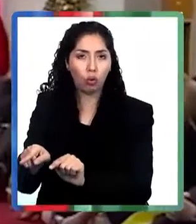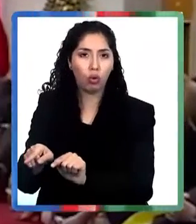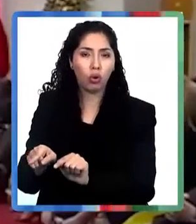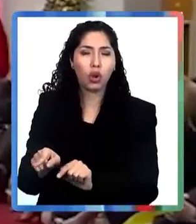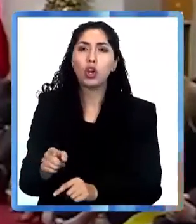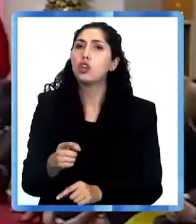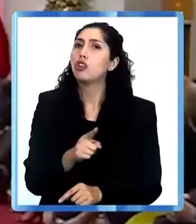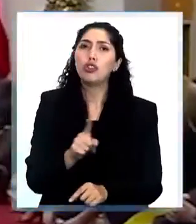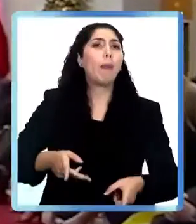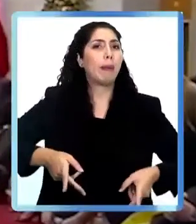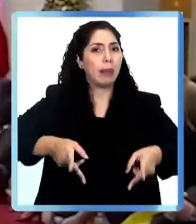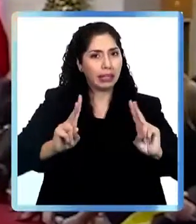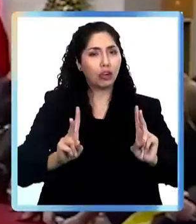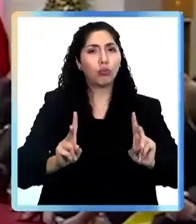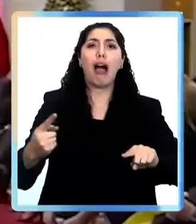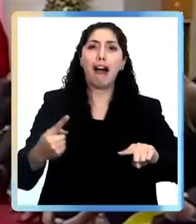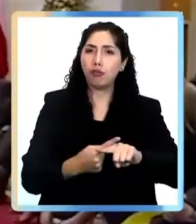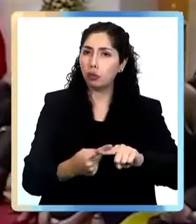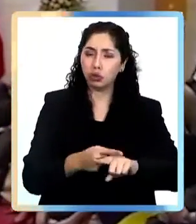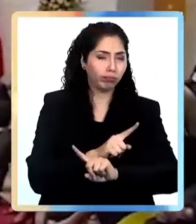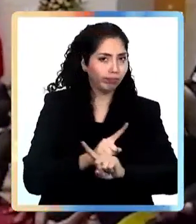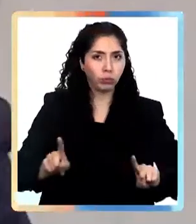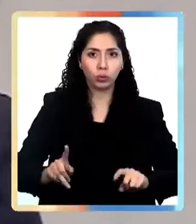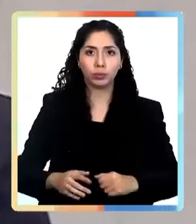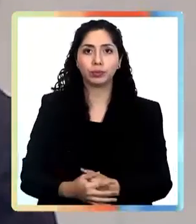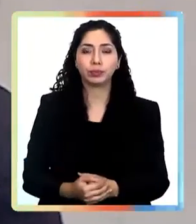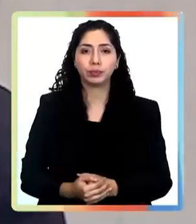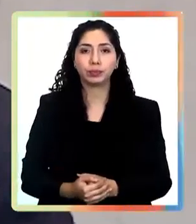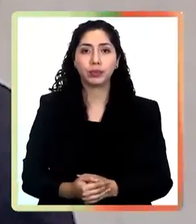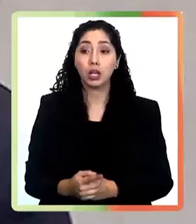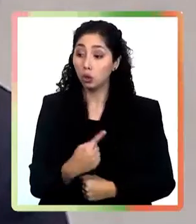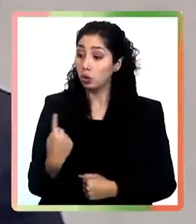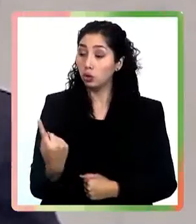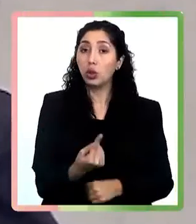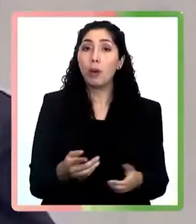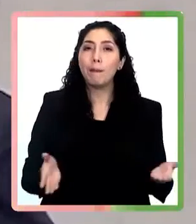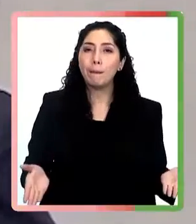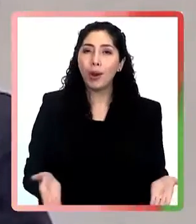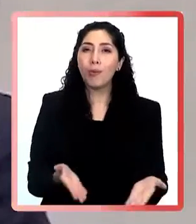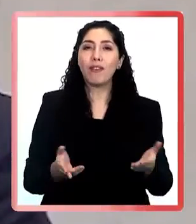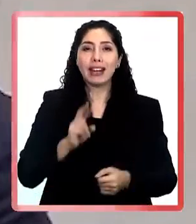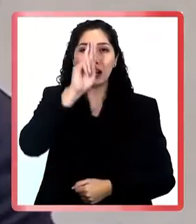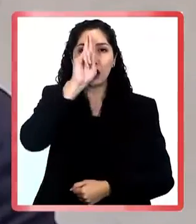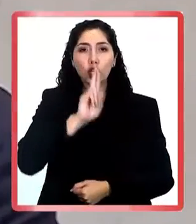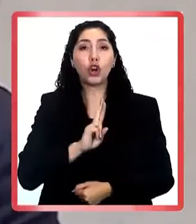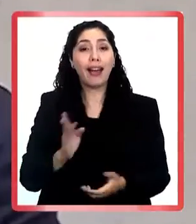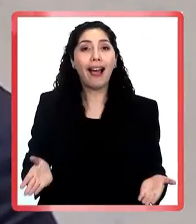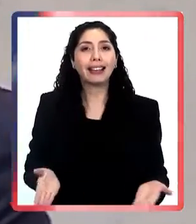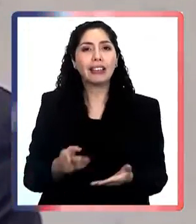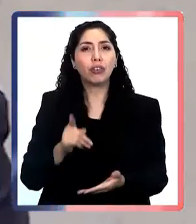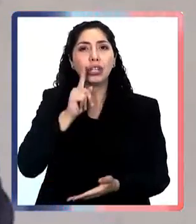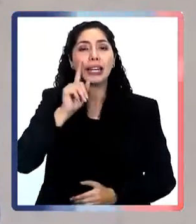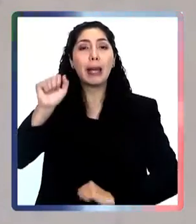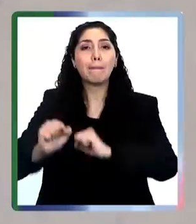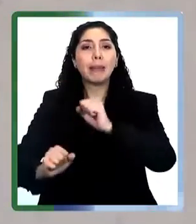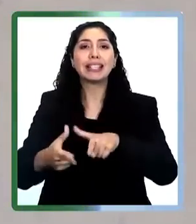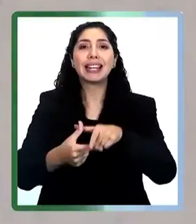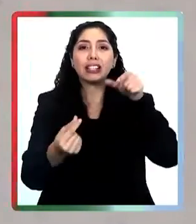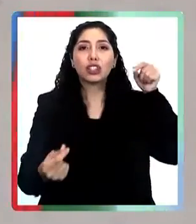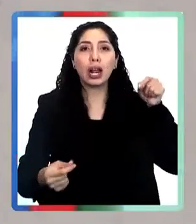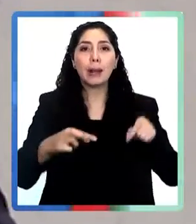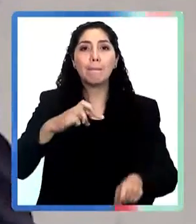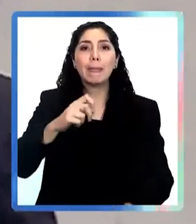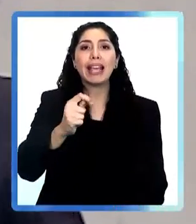consumidores no permitiremos más abusos vamos a promover también un rol más activo de la empresa nacional del petróleo